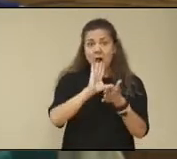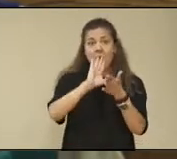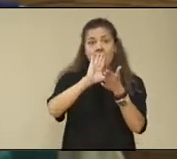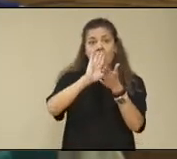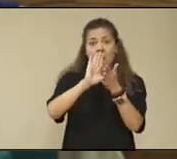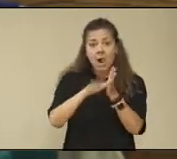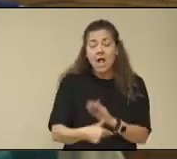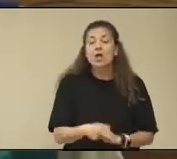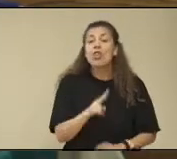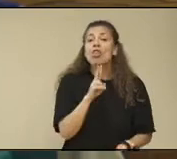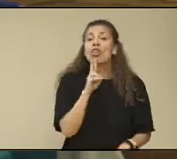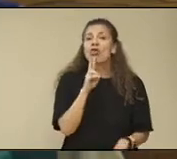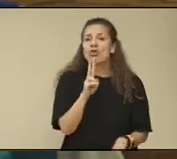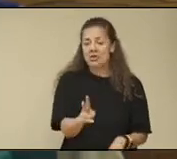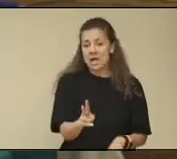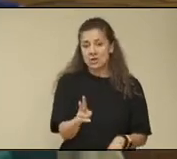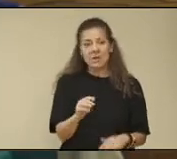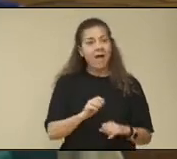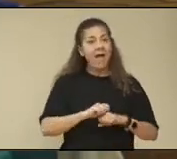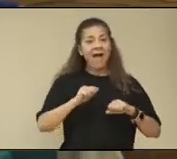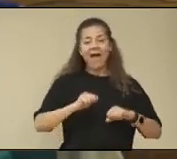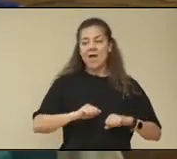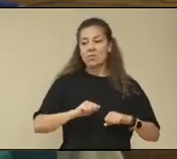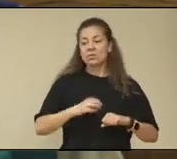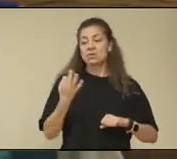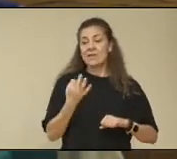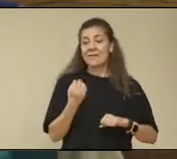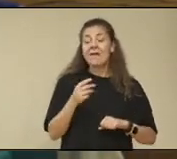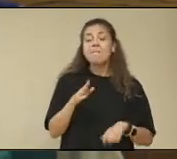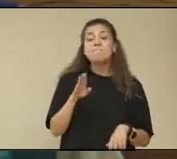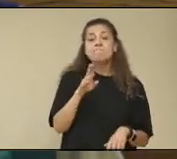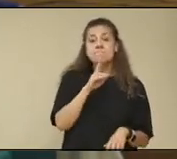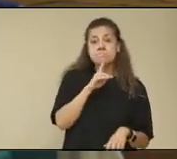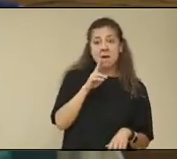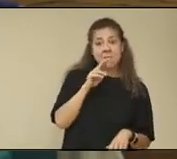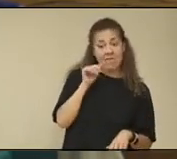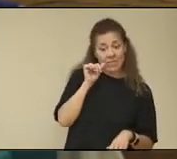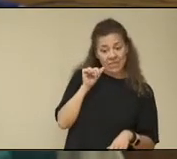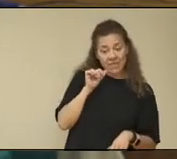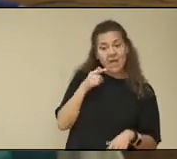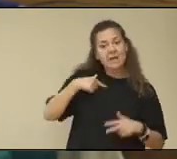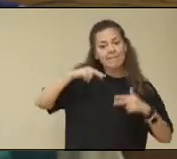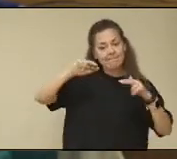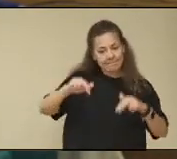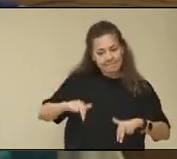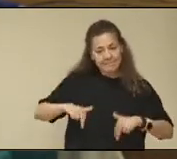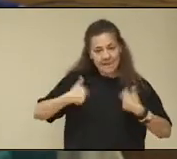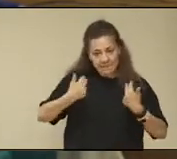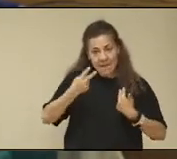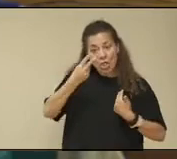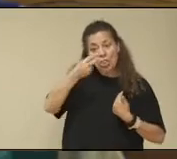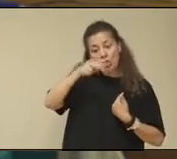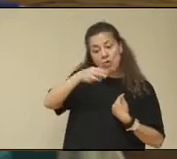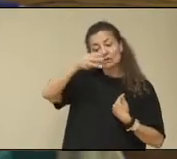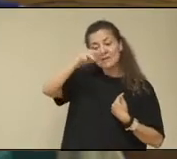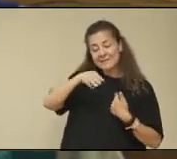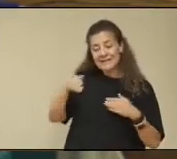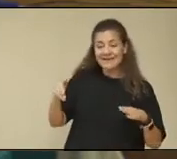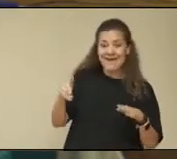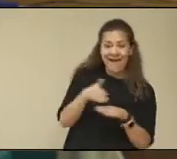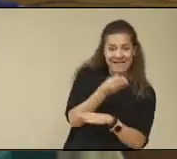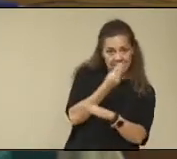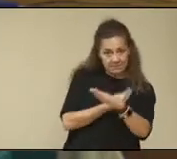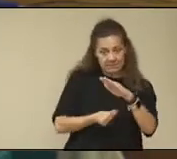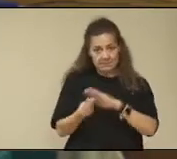adultos, sí, porque tiene que ser madre gestante que dé el permiso 2 o 3 meses antes de tener el